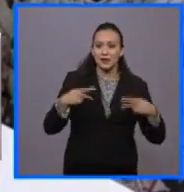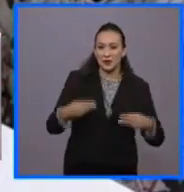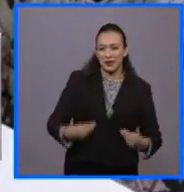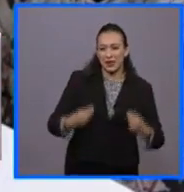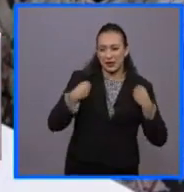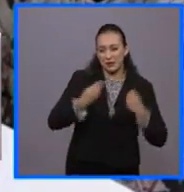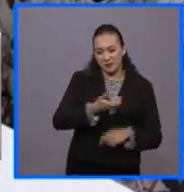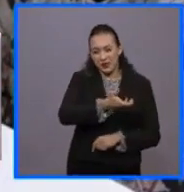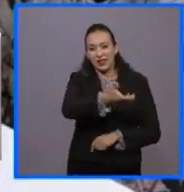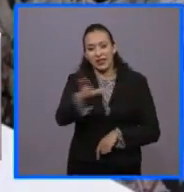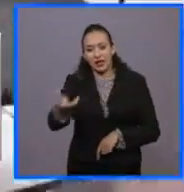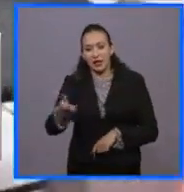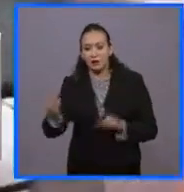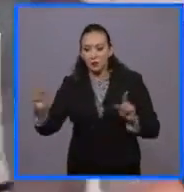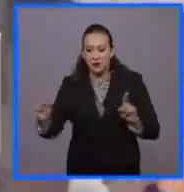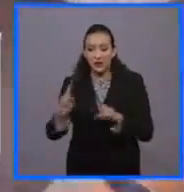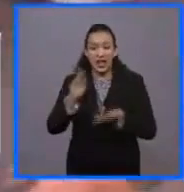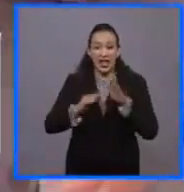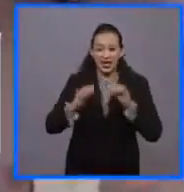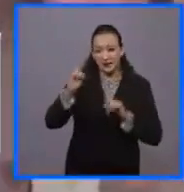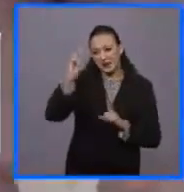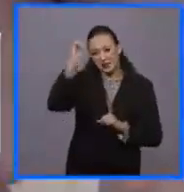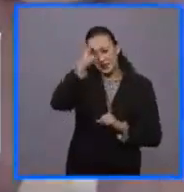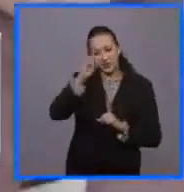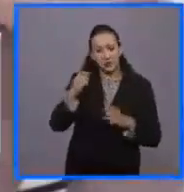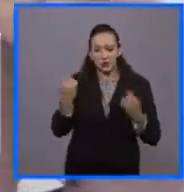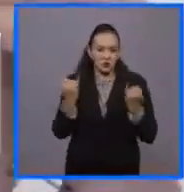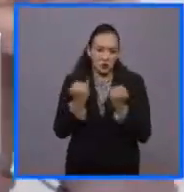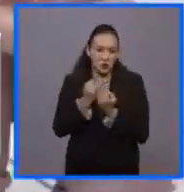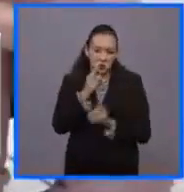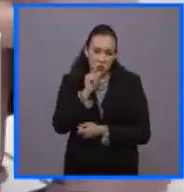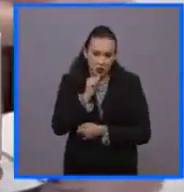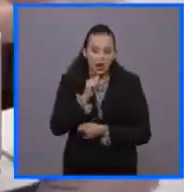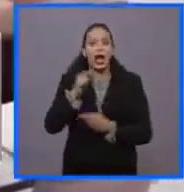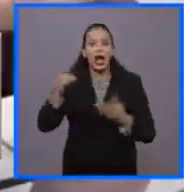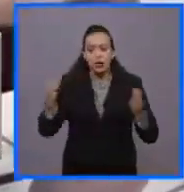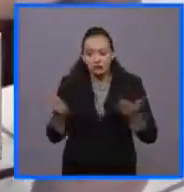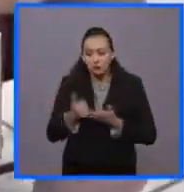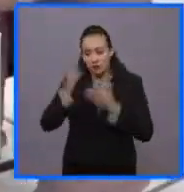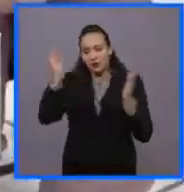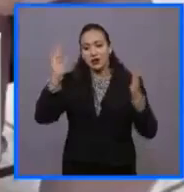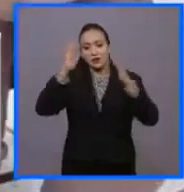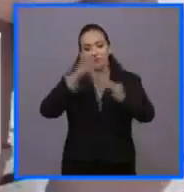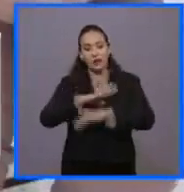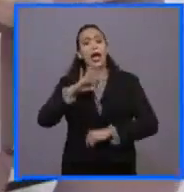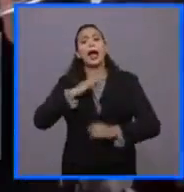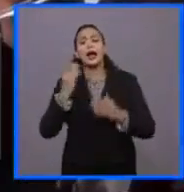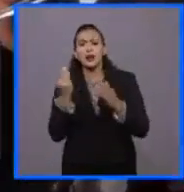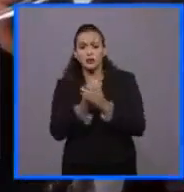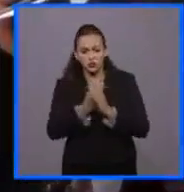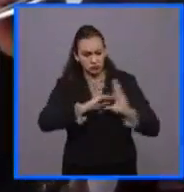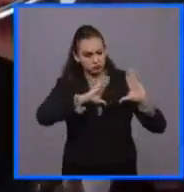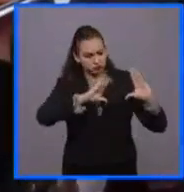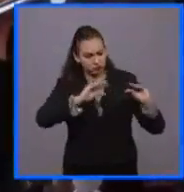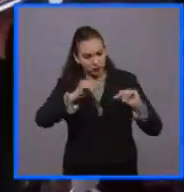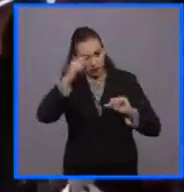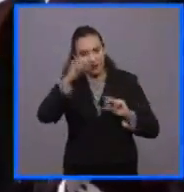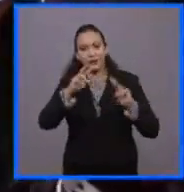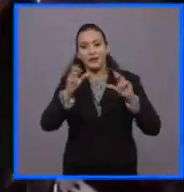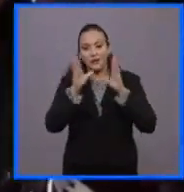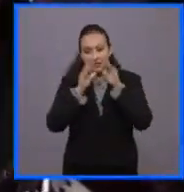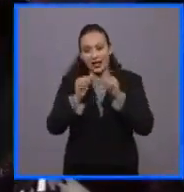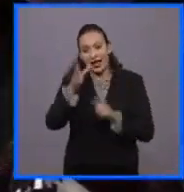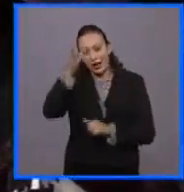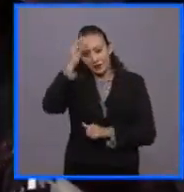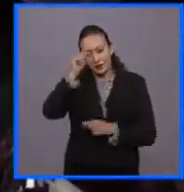o comuneros a través de la conciliación y llevan a cabo diversos cursos y talleres de capacitación en temas agrarios y sobre